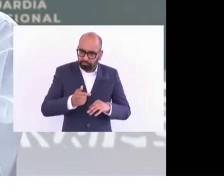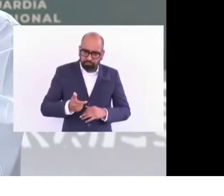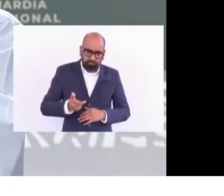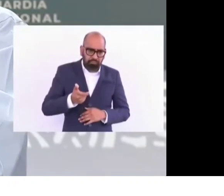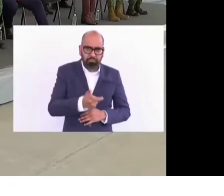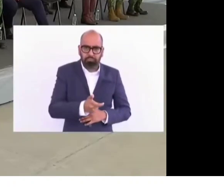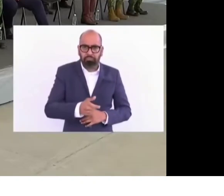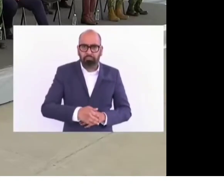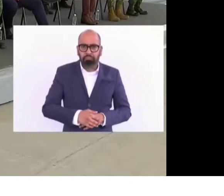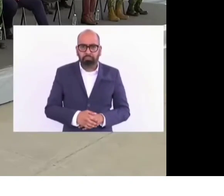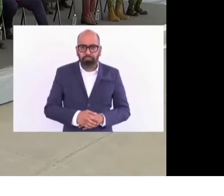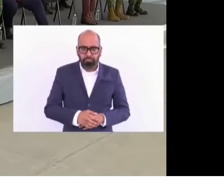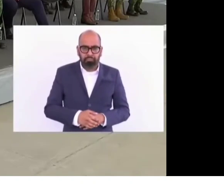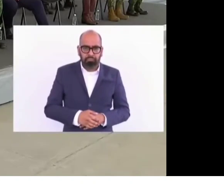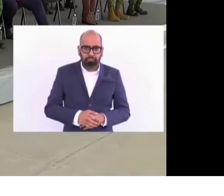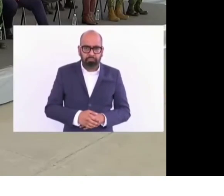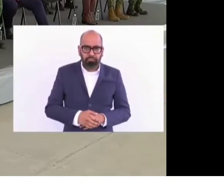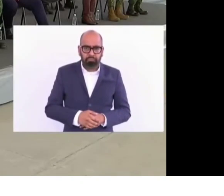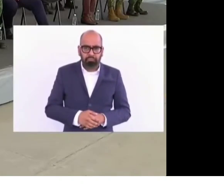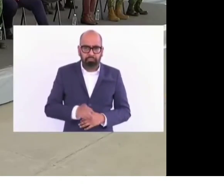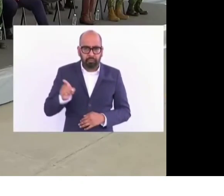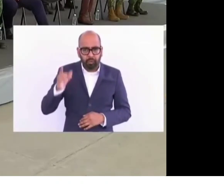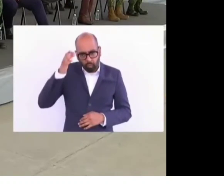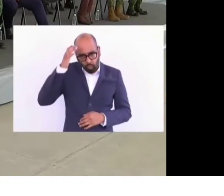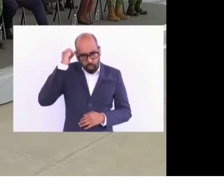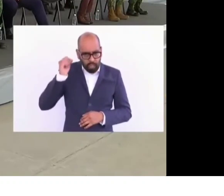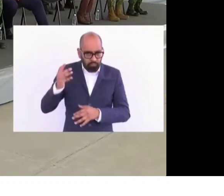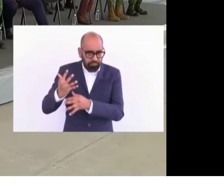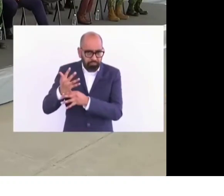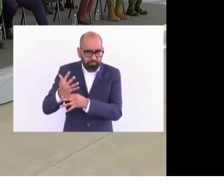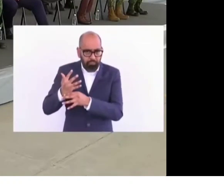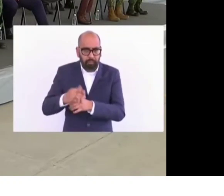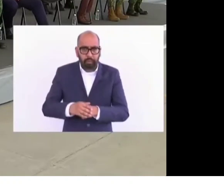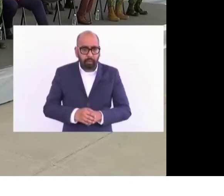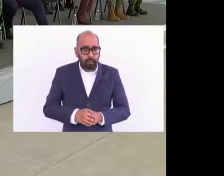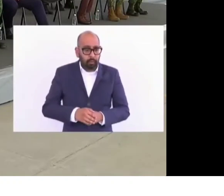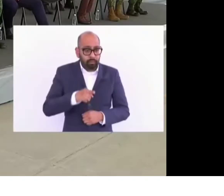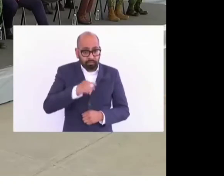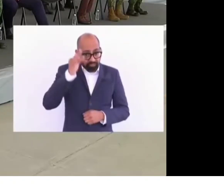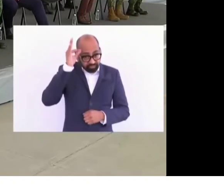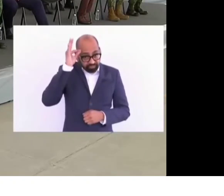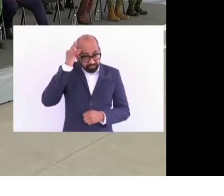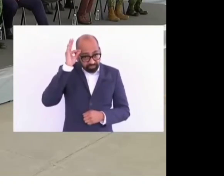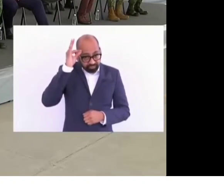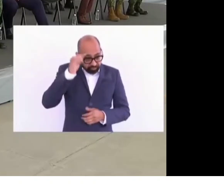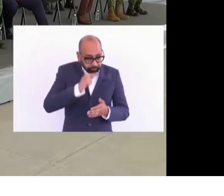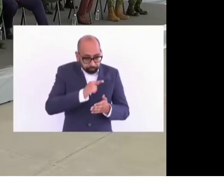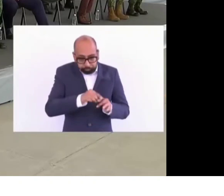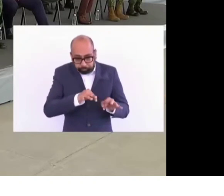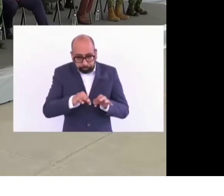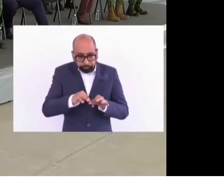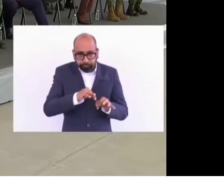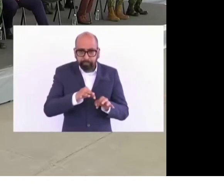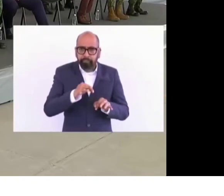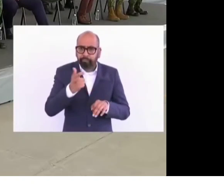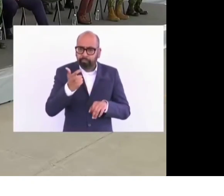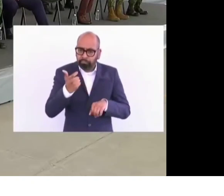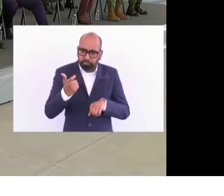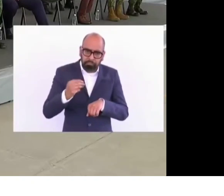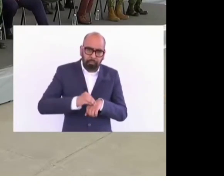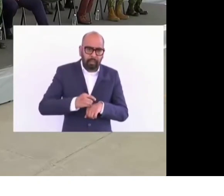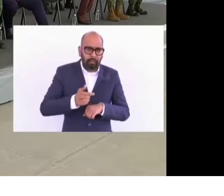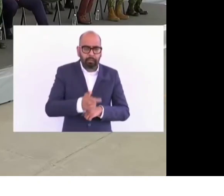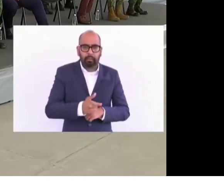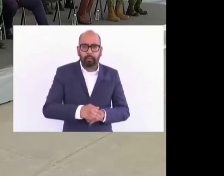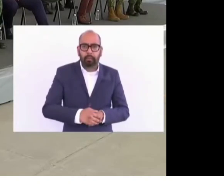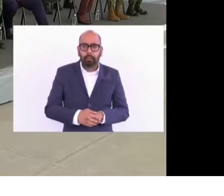en unas cuantas palabras. Que se eleve el salario del peón. Si ponemos a un